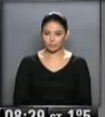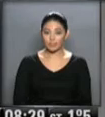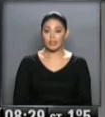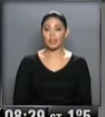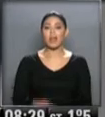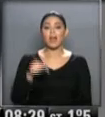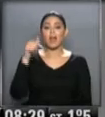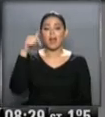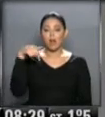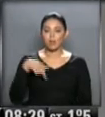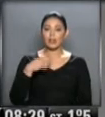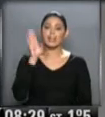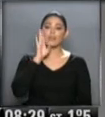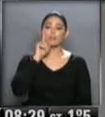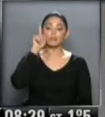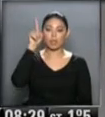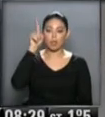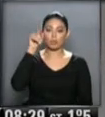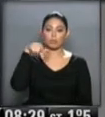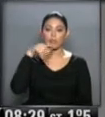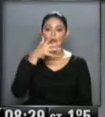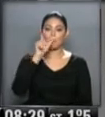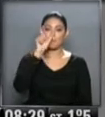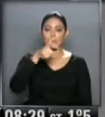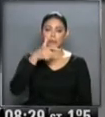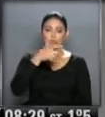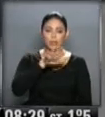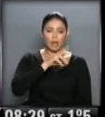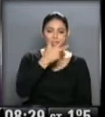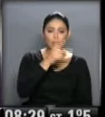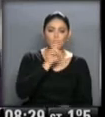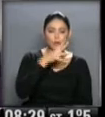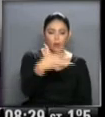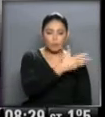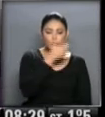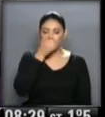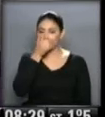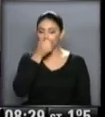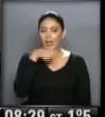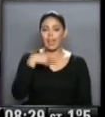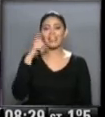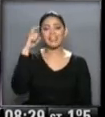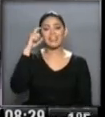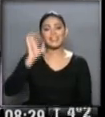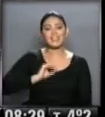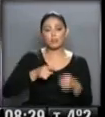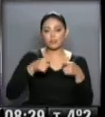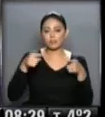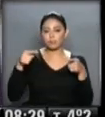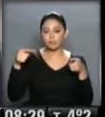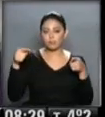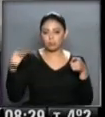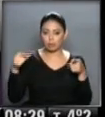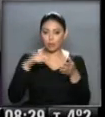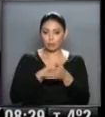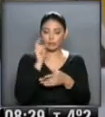y nos vamos a los estados unidos donde el secuestrador de tres mujeres que mantuvo cautivas durante diez años en cleveland